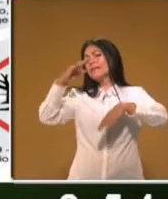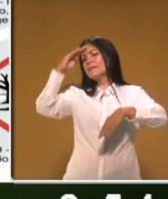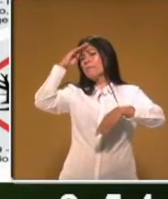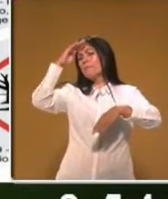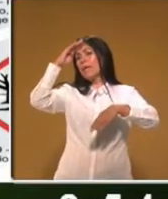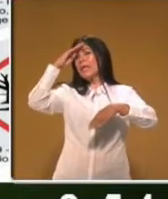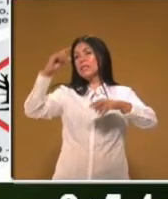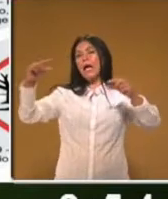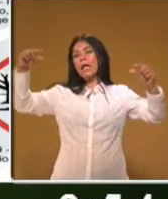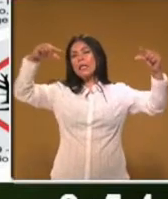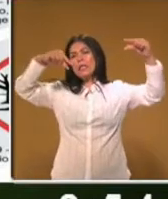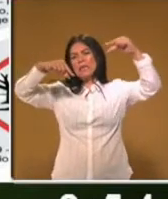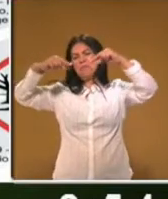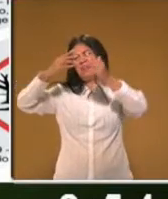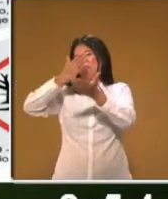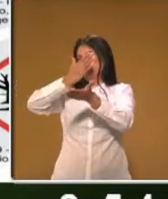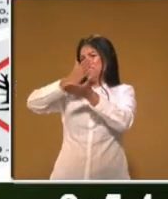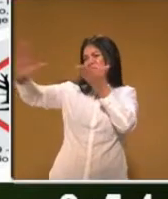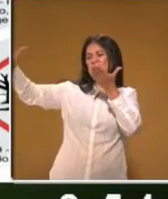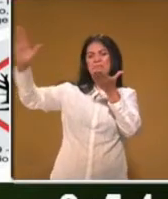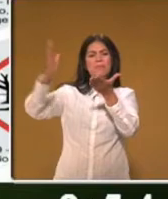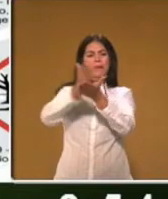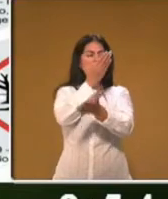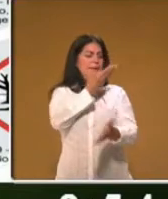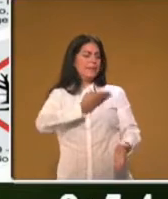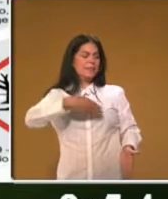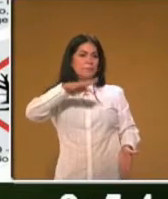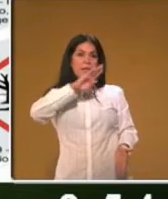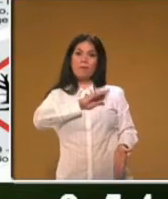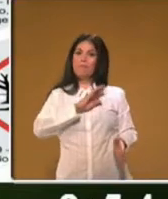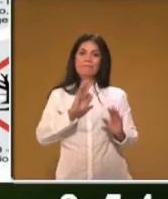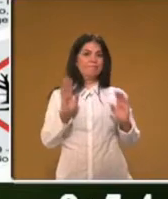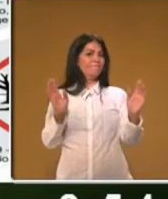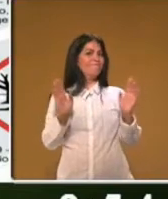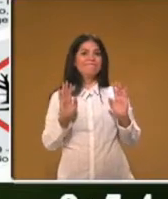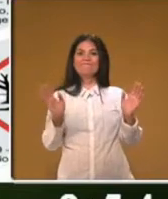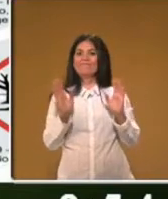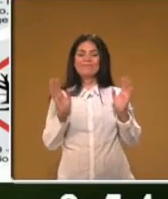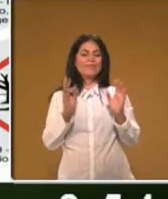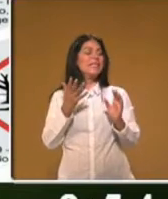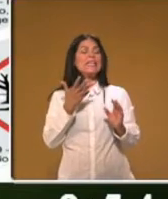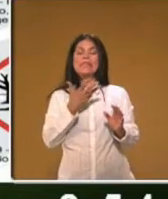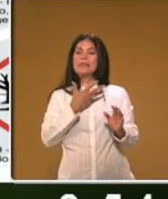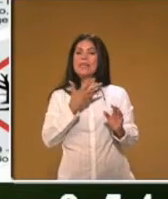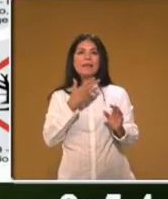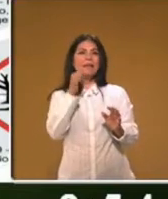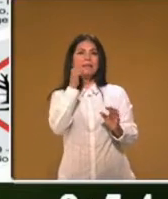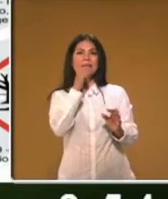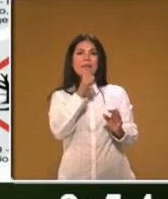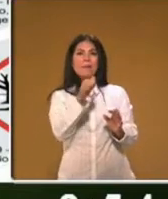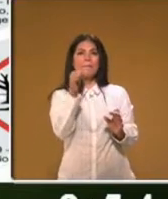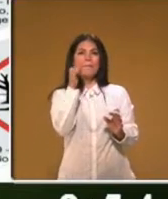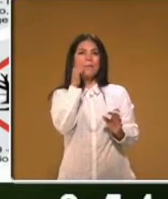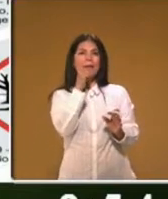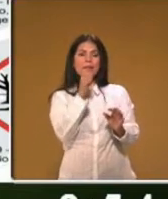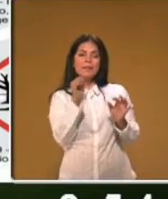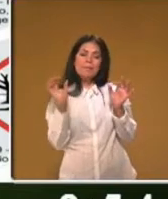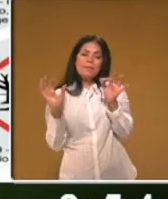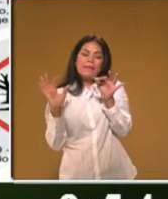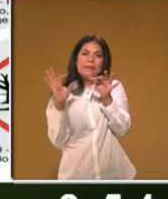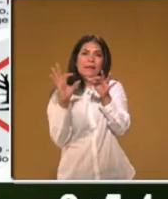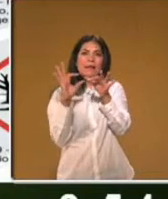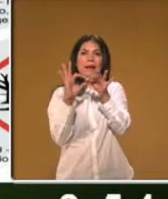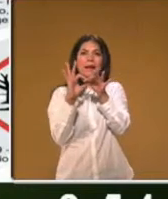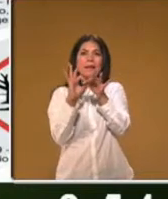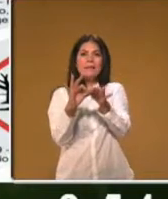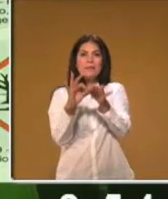la diapositiva anterior y en esta que vamos a ver ahora, tenemos claramente esa conexión también con la asignatura de español. En la química tenemos